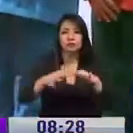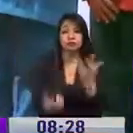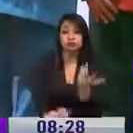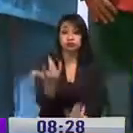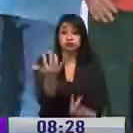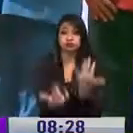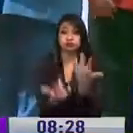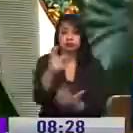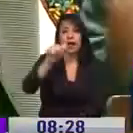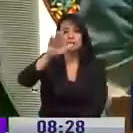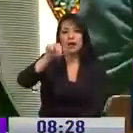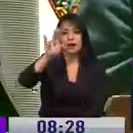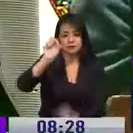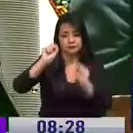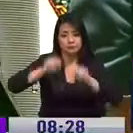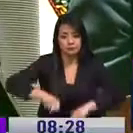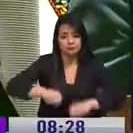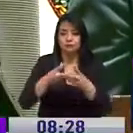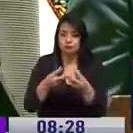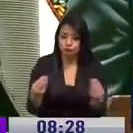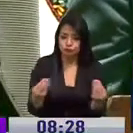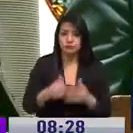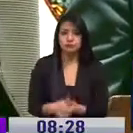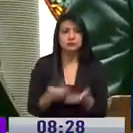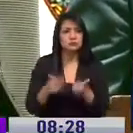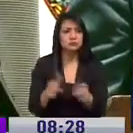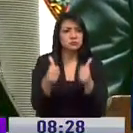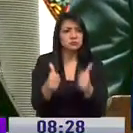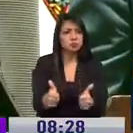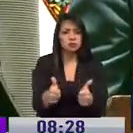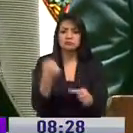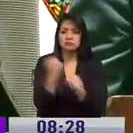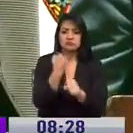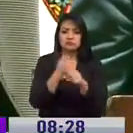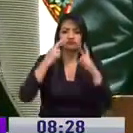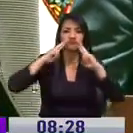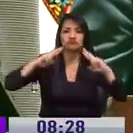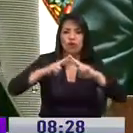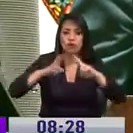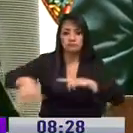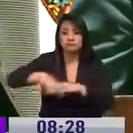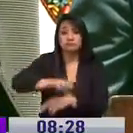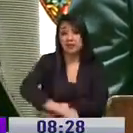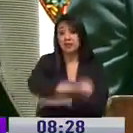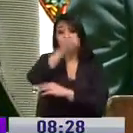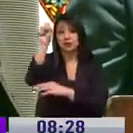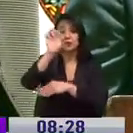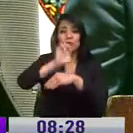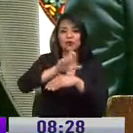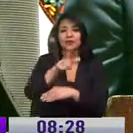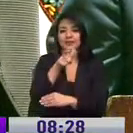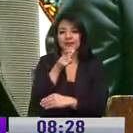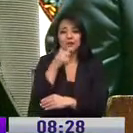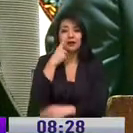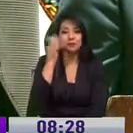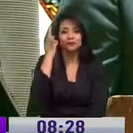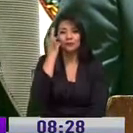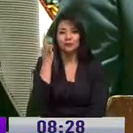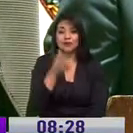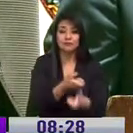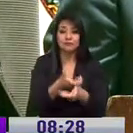forestal del Atacazo. Quiero también reconocer la labor maravillosa de estos héroes que son del país, estas damas y caballeros del